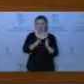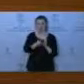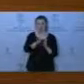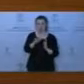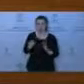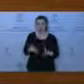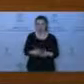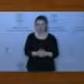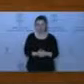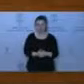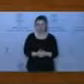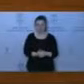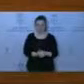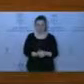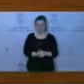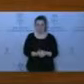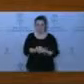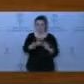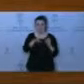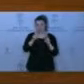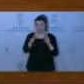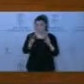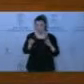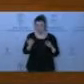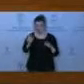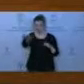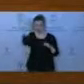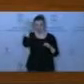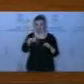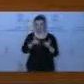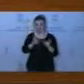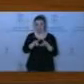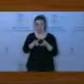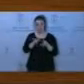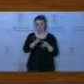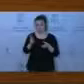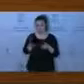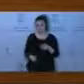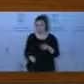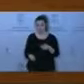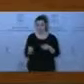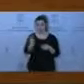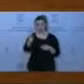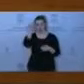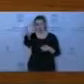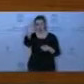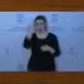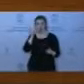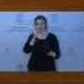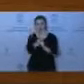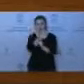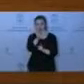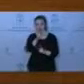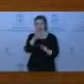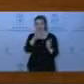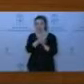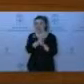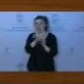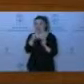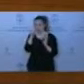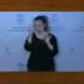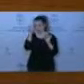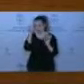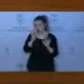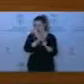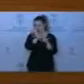TREPA. Este aspecto no es una ocurrencia del Grupo Parlamentario Popular, no es una ocurrencia de la oposición, es un hecho puesto en evidencia por la